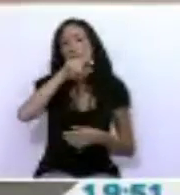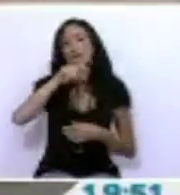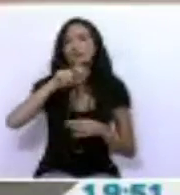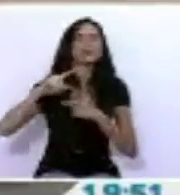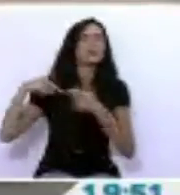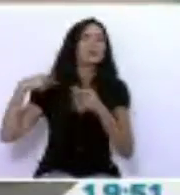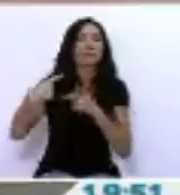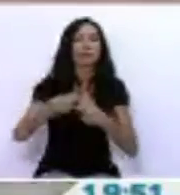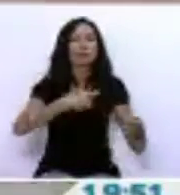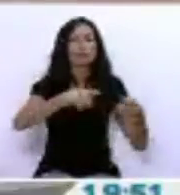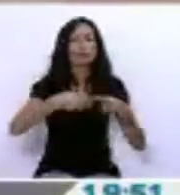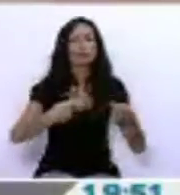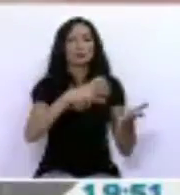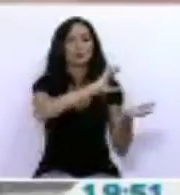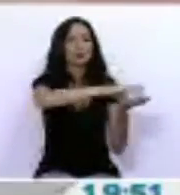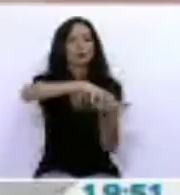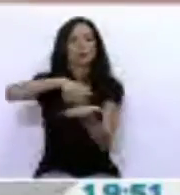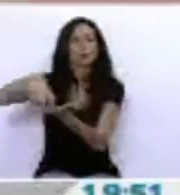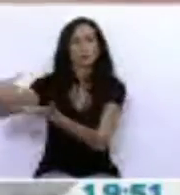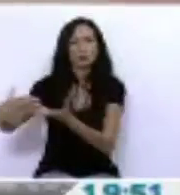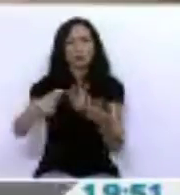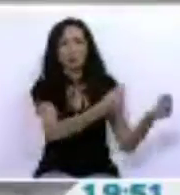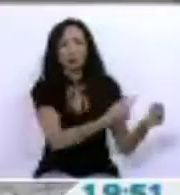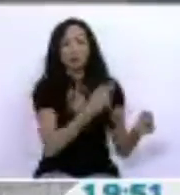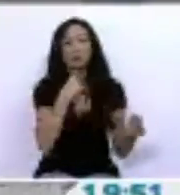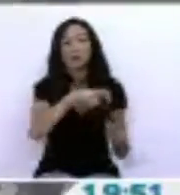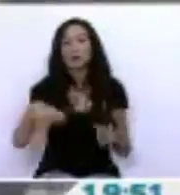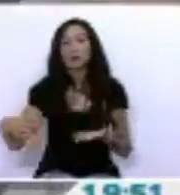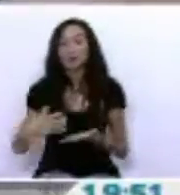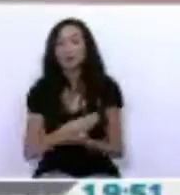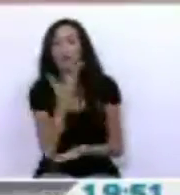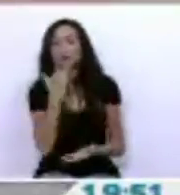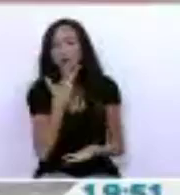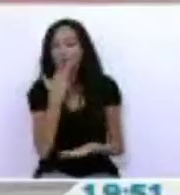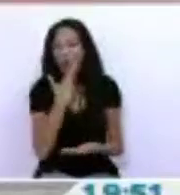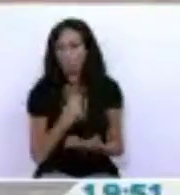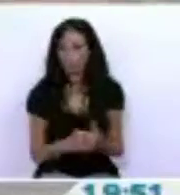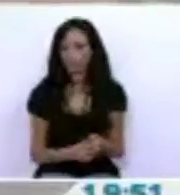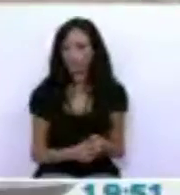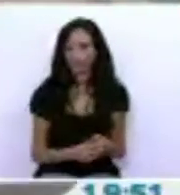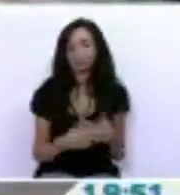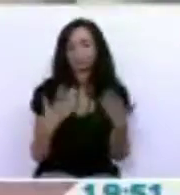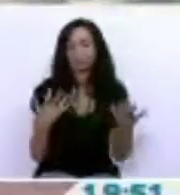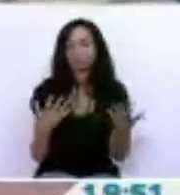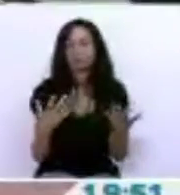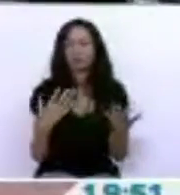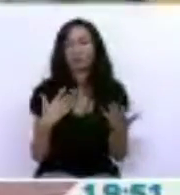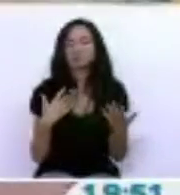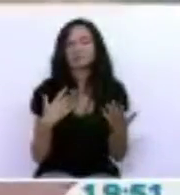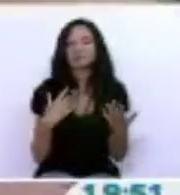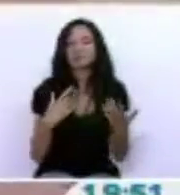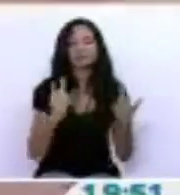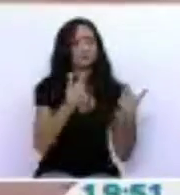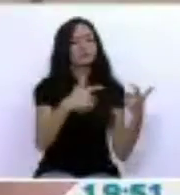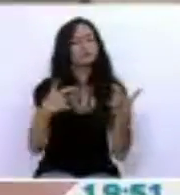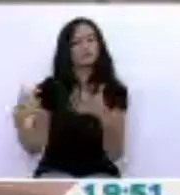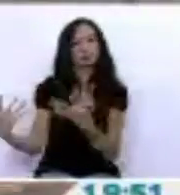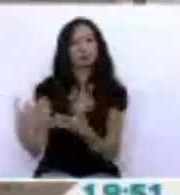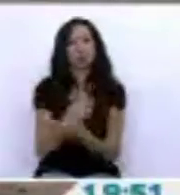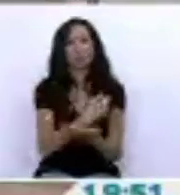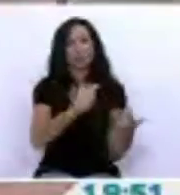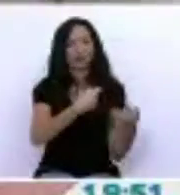muchos comercios de proximidad y donde todo el mundo prácticamente se conoce por su nombre. Hay establecimientos de todo tipo de sectores. María